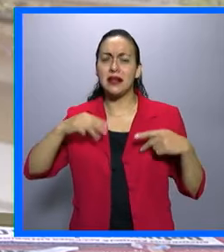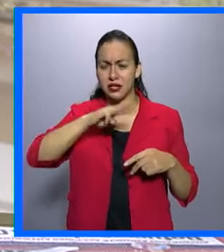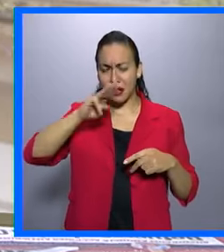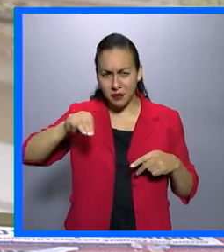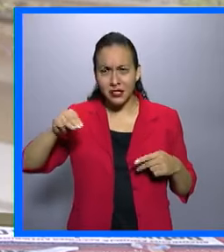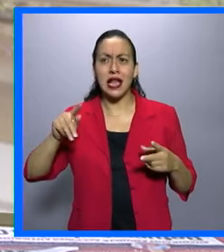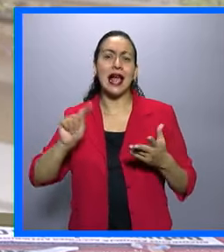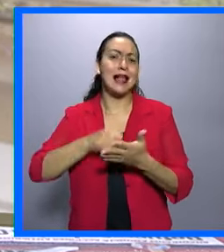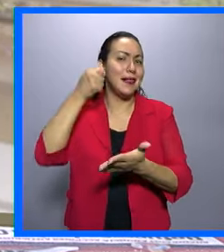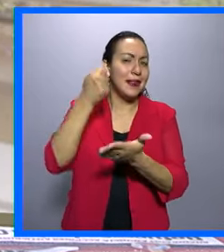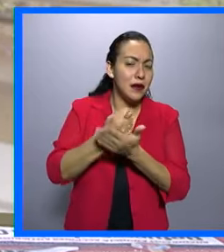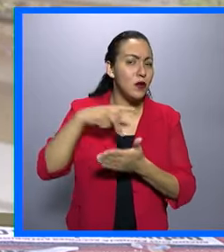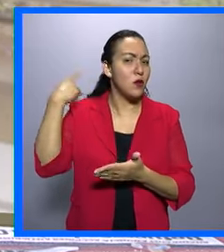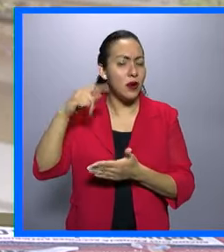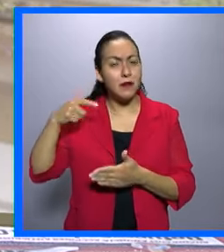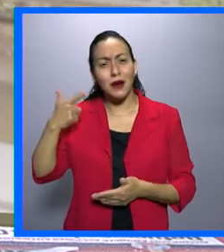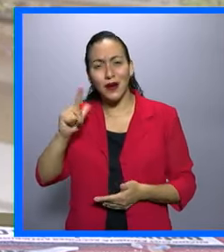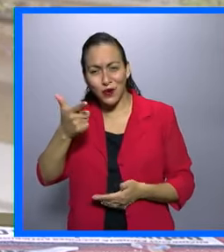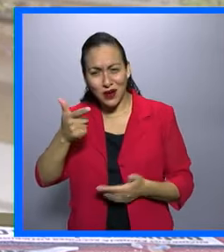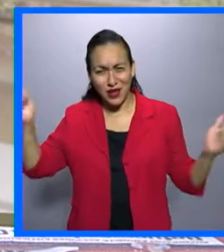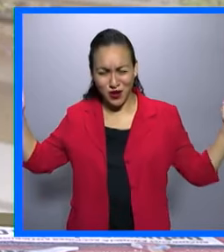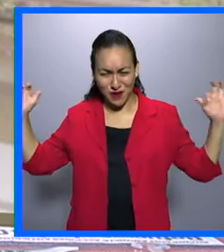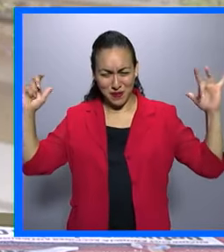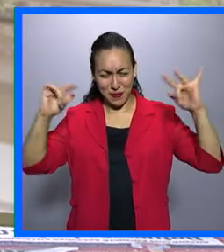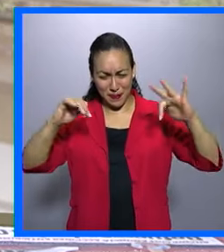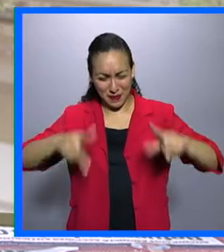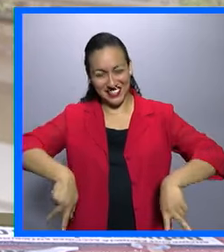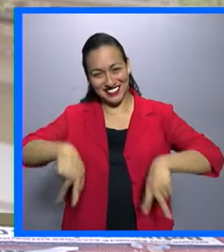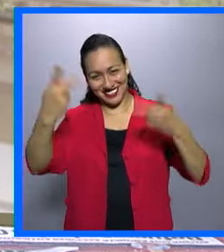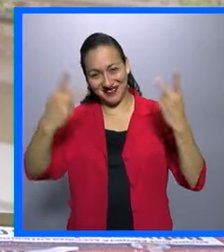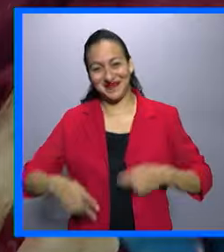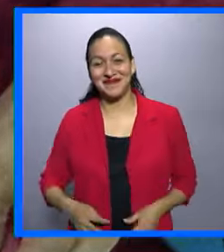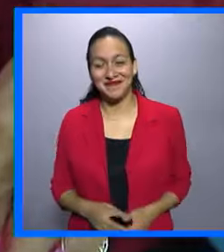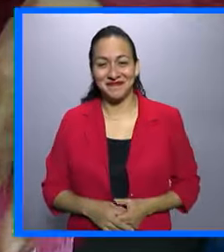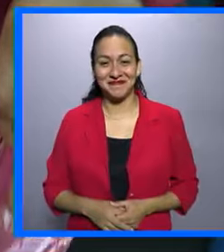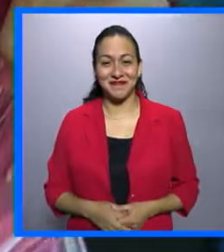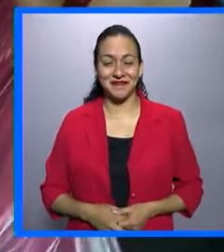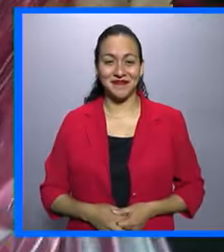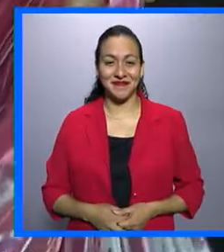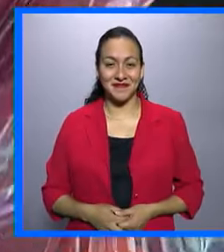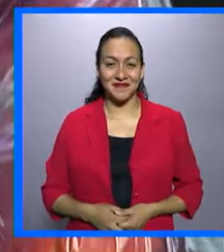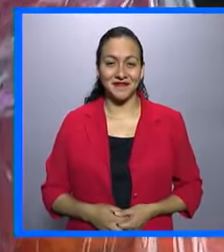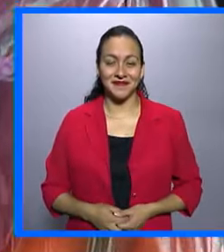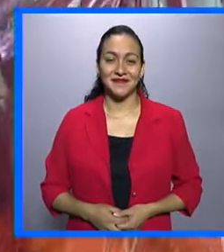de Tamaulipas, Puebla, Guanajuato y del Estado de México.